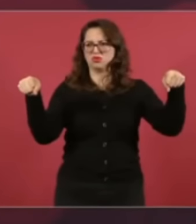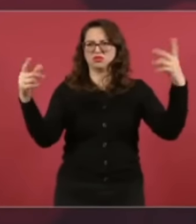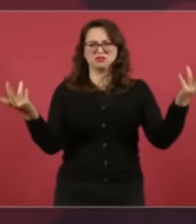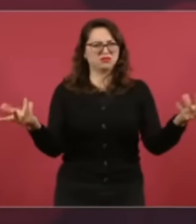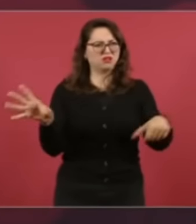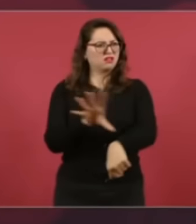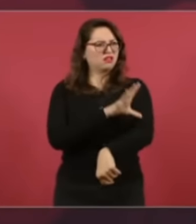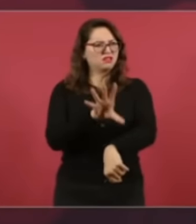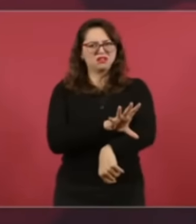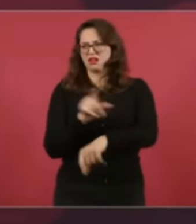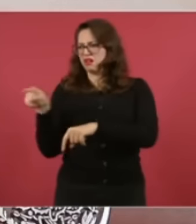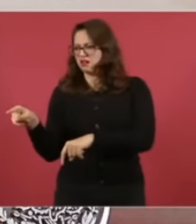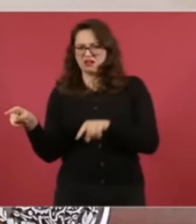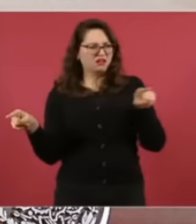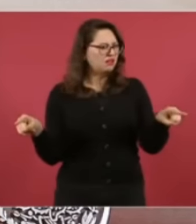energético,